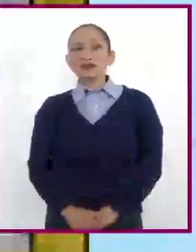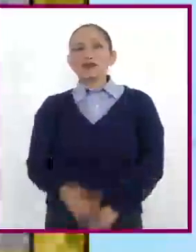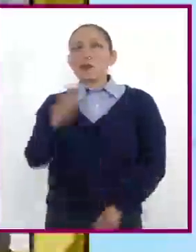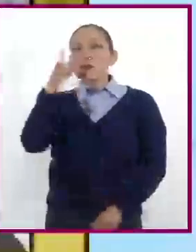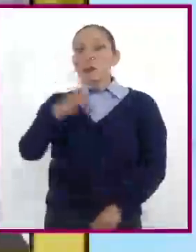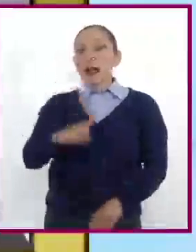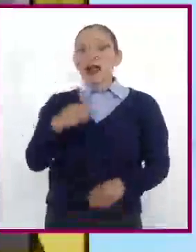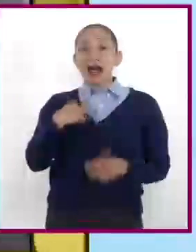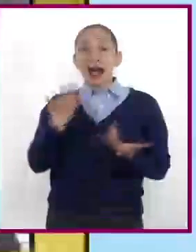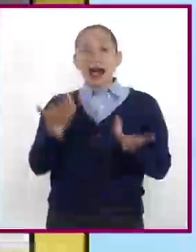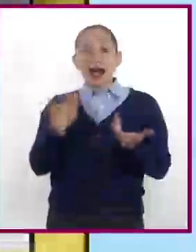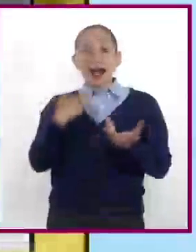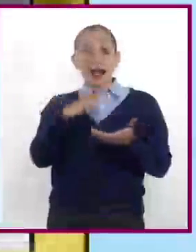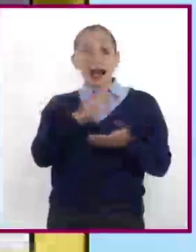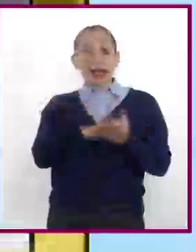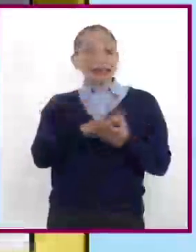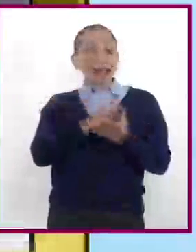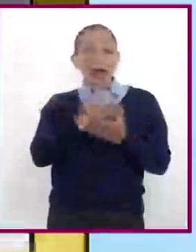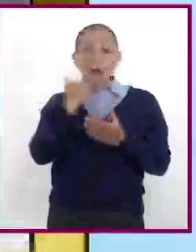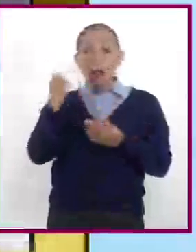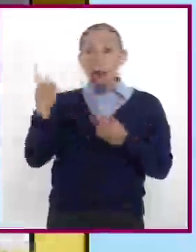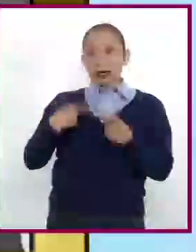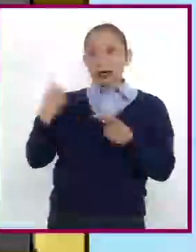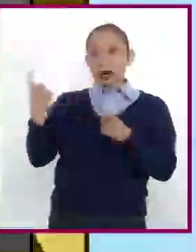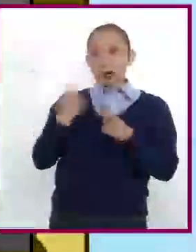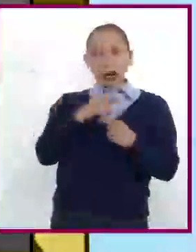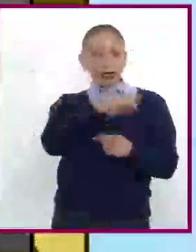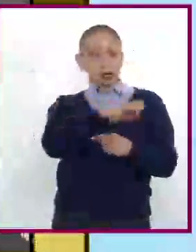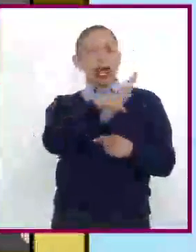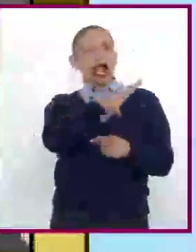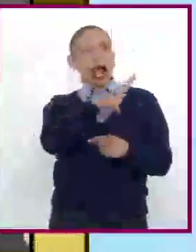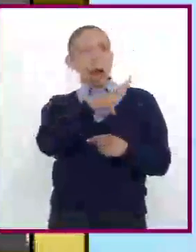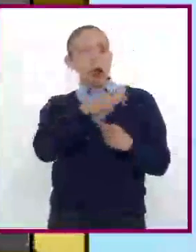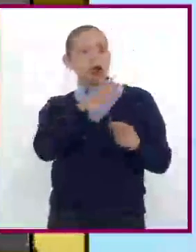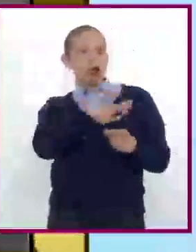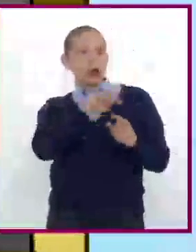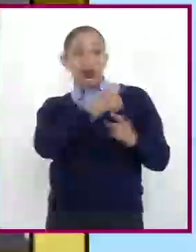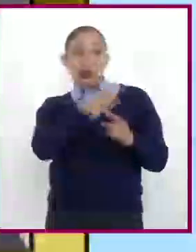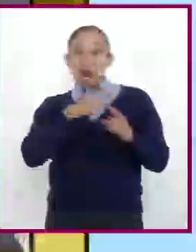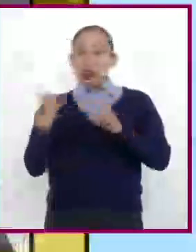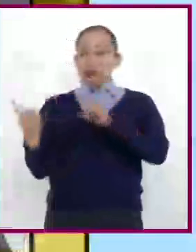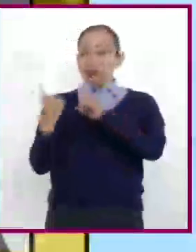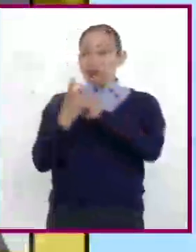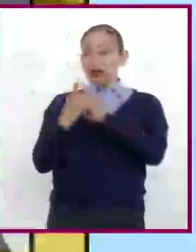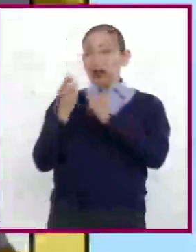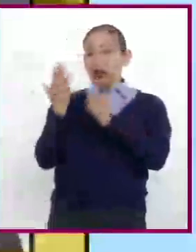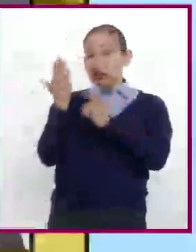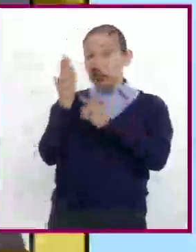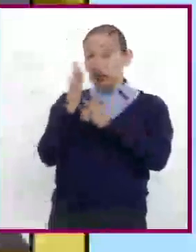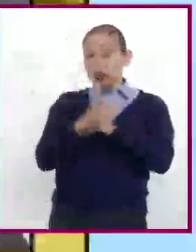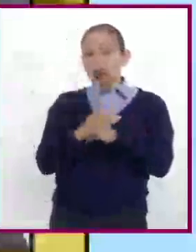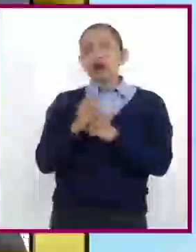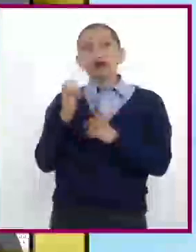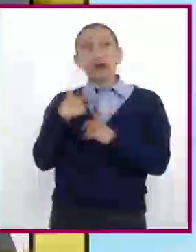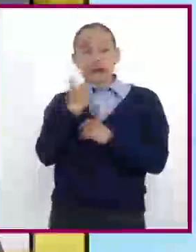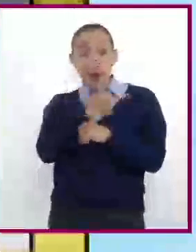Para las casadas ya no hay pretendiente, ¿no? Porque para las solteras sí hay, porque un soltero tiene que llevar también un espejito. Ahora, si le gusta a